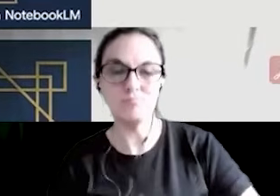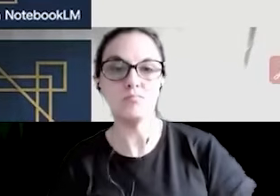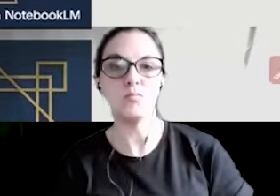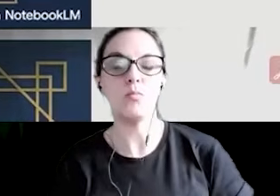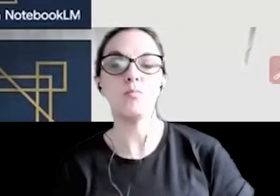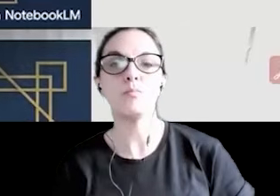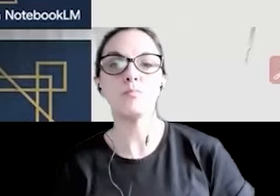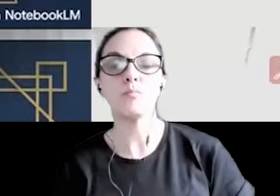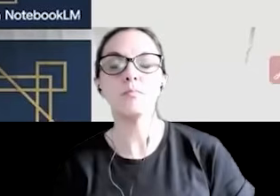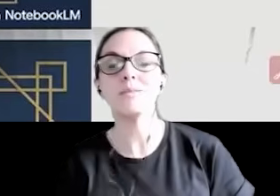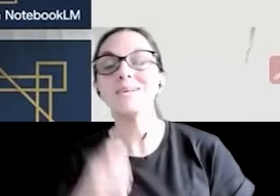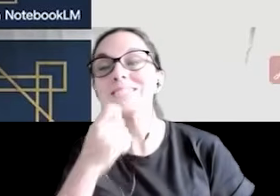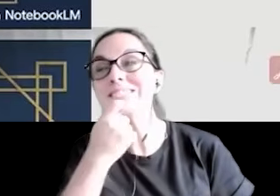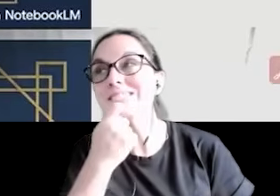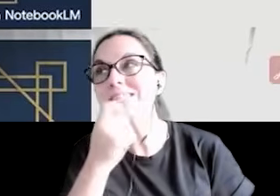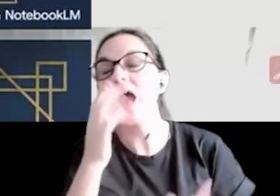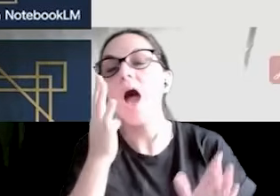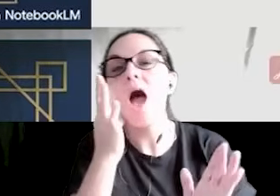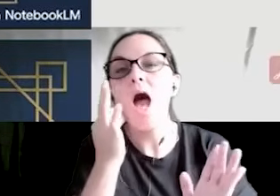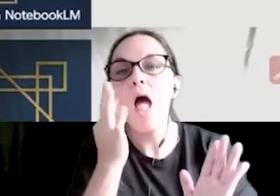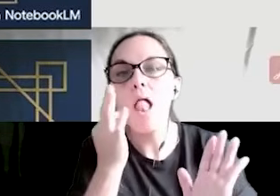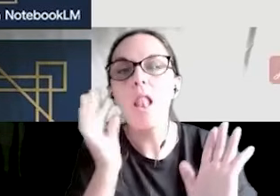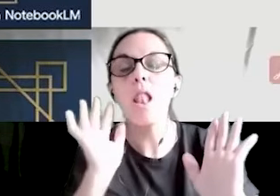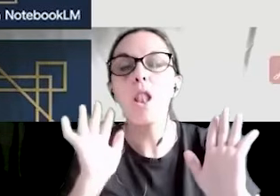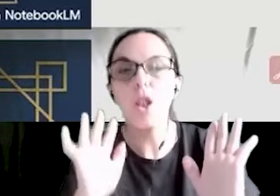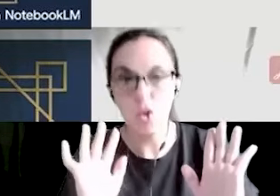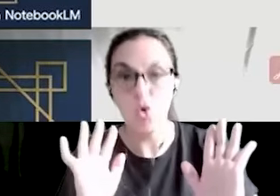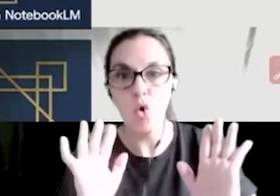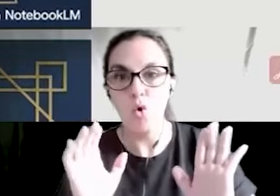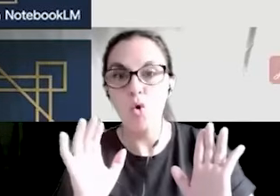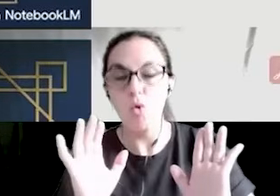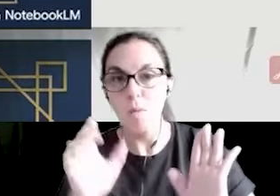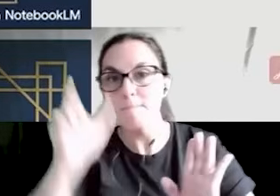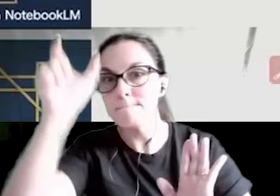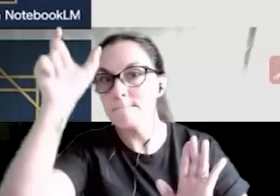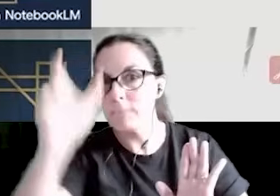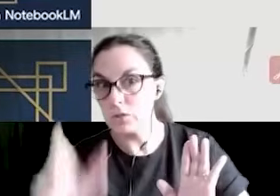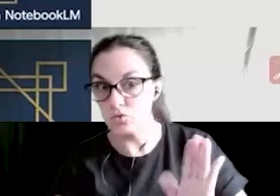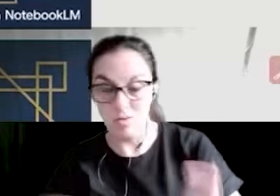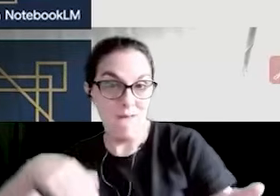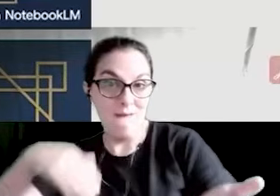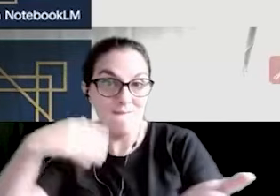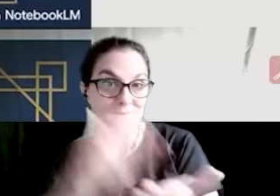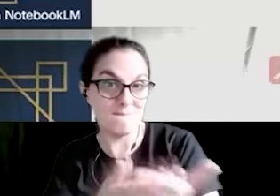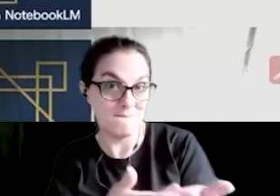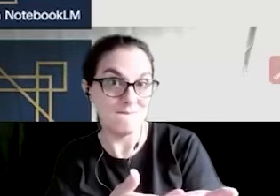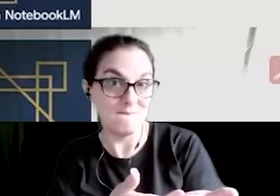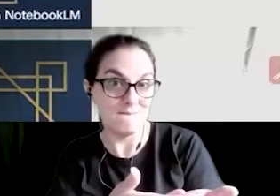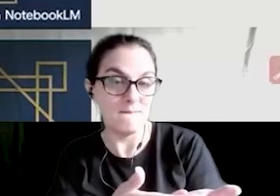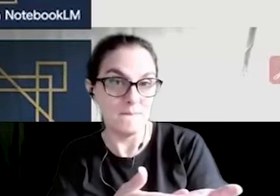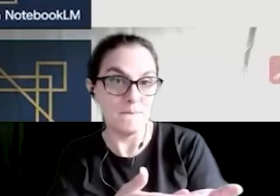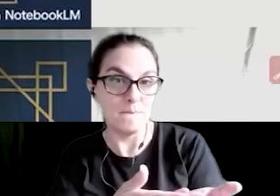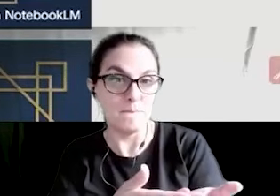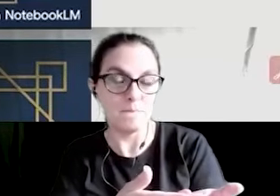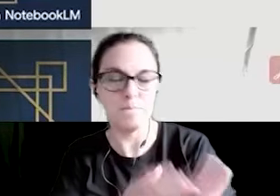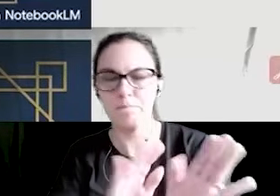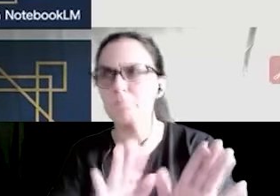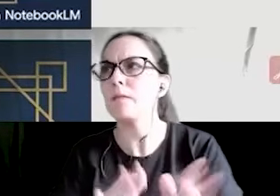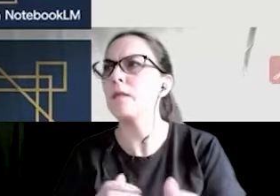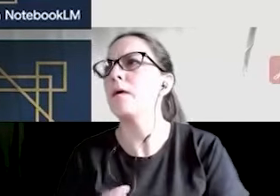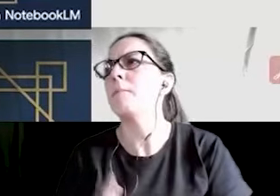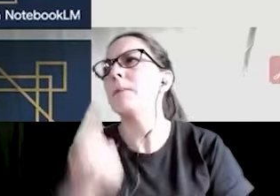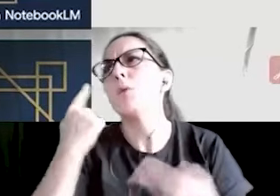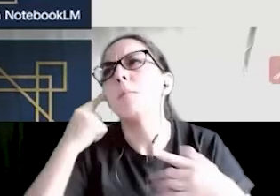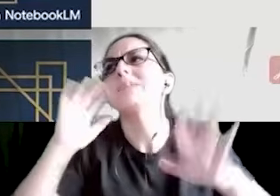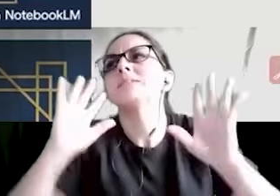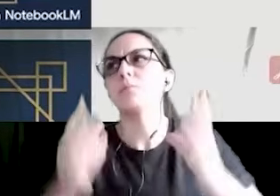Y si por algún motivo ese contribuyente presenta, supongamos porque si no, lo que podríamos en primer momento pensar es